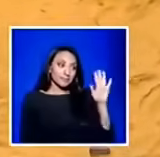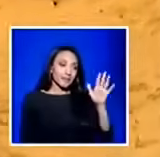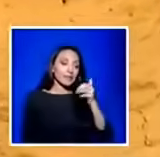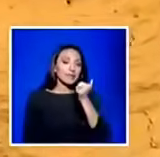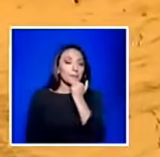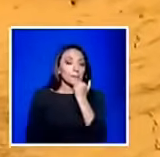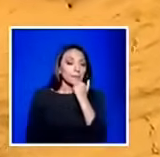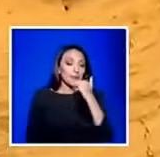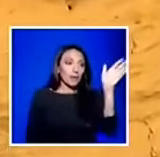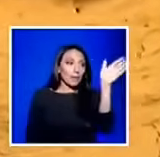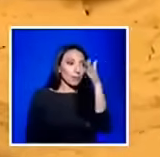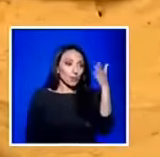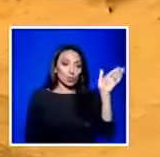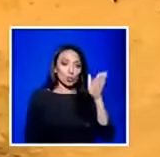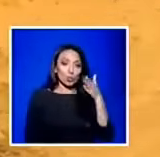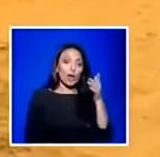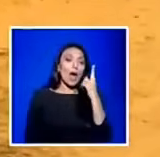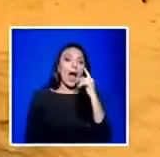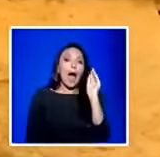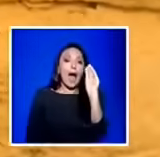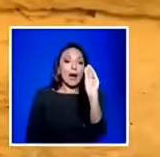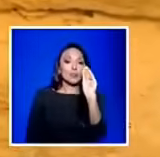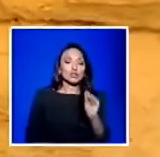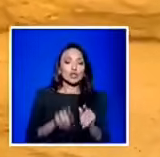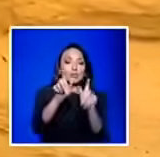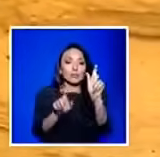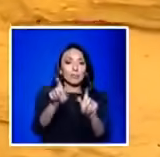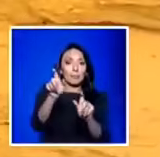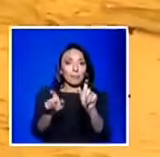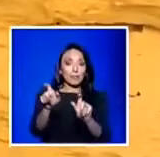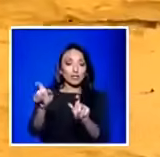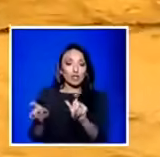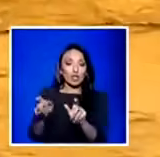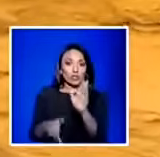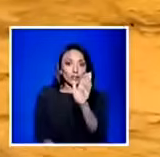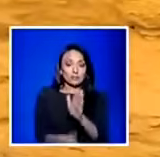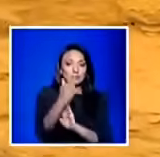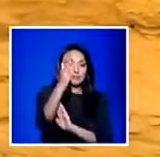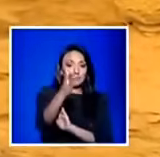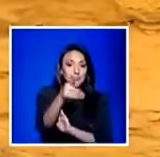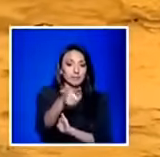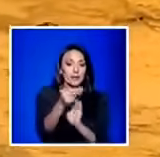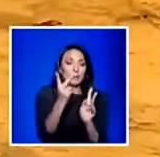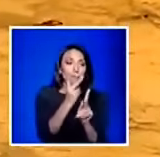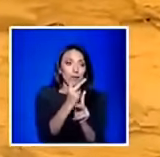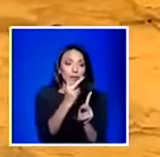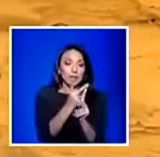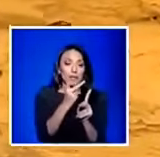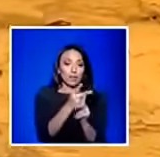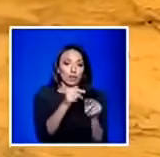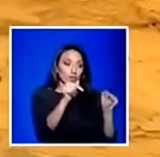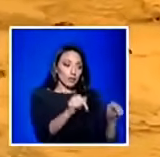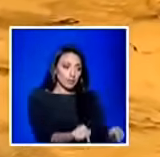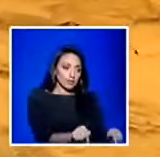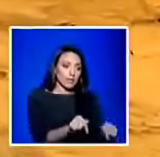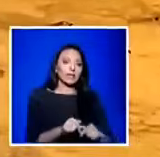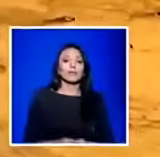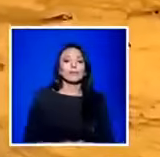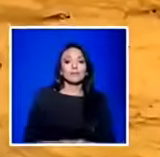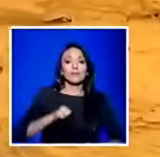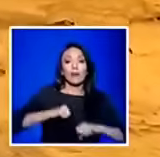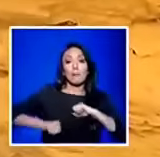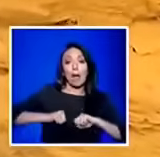fue pintada acá, para alertar a los conductores que van subiendo al Cayambe que hay un riesgo y que está aquí presente. Sería en mayo cuando